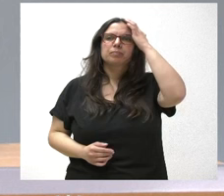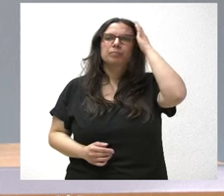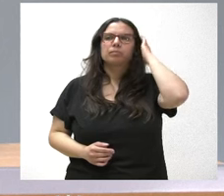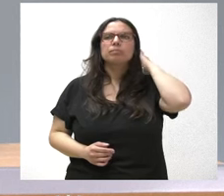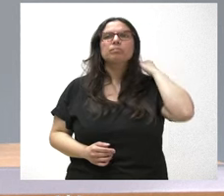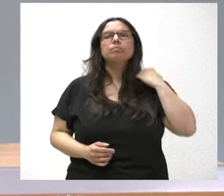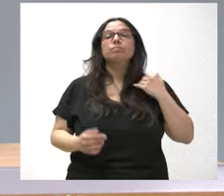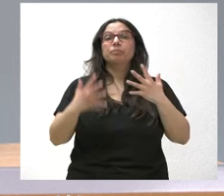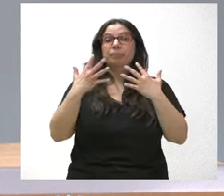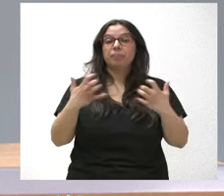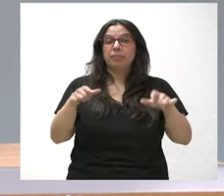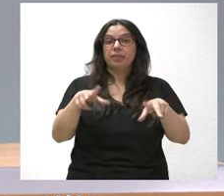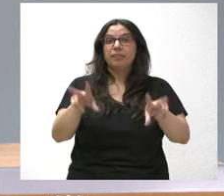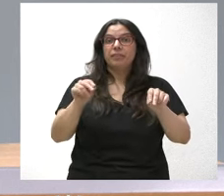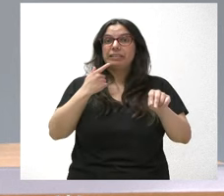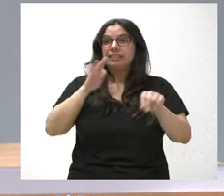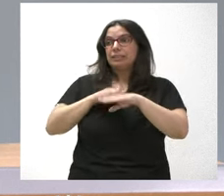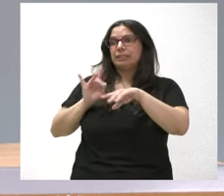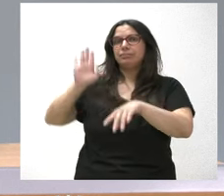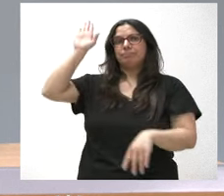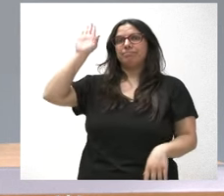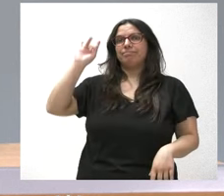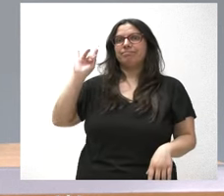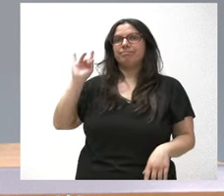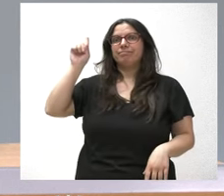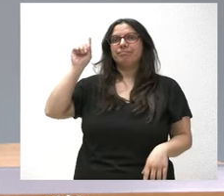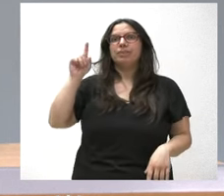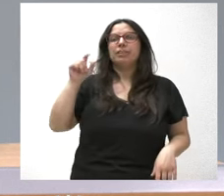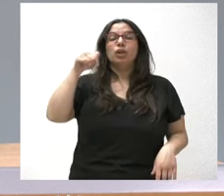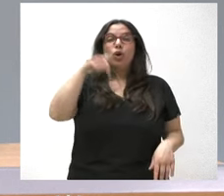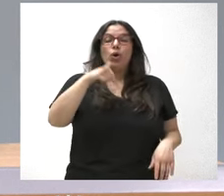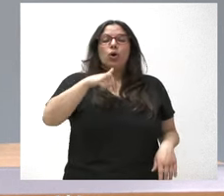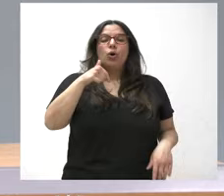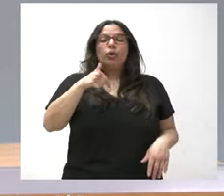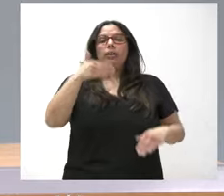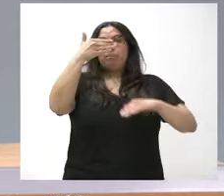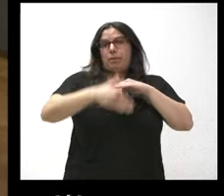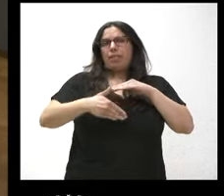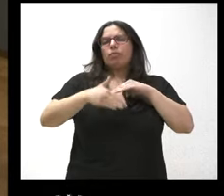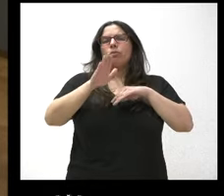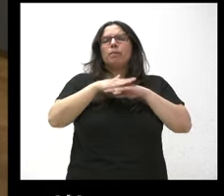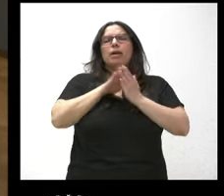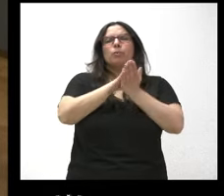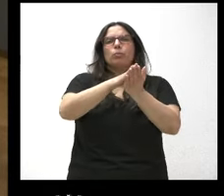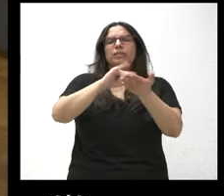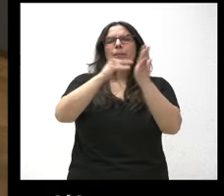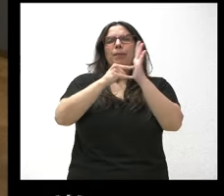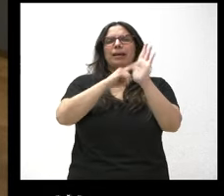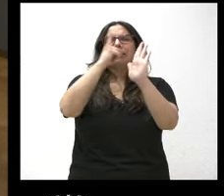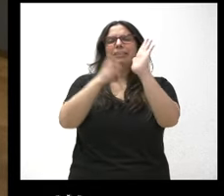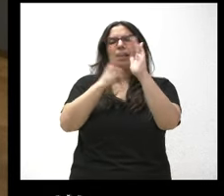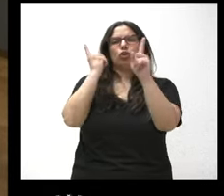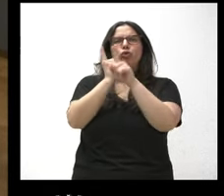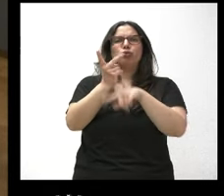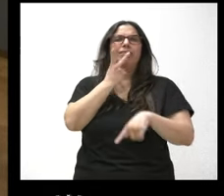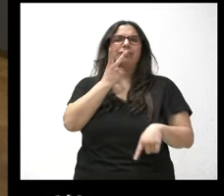No tenemos más preguntas en la sala. Perdón, sí. Tengo aquí una. Sí, hoy terminaba el plazo para presentar las propuestas al Plan Integral contra el Tabaquismo. No